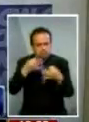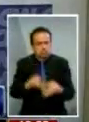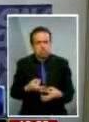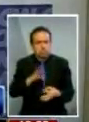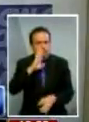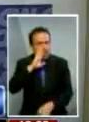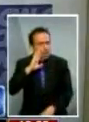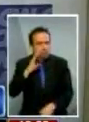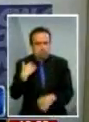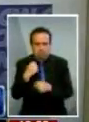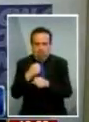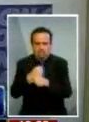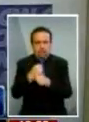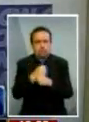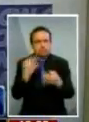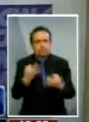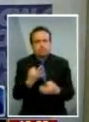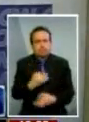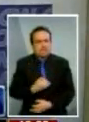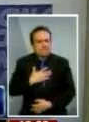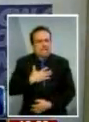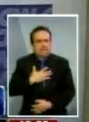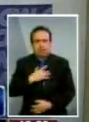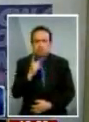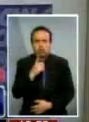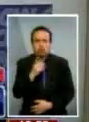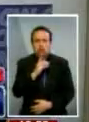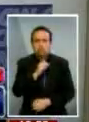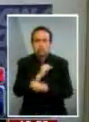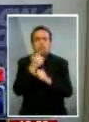como muchos sentimos que